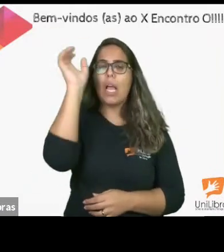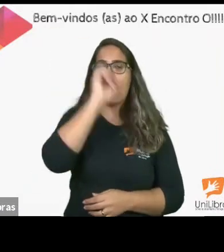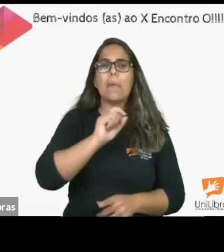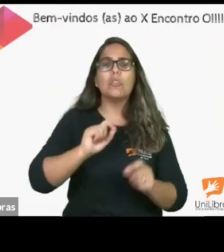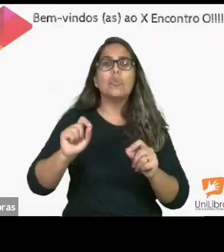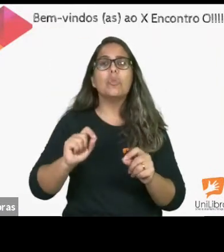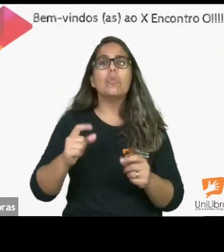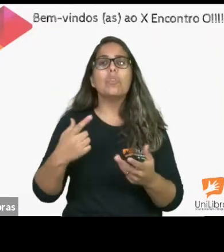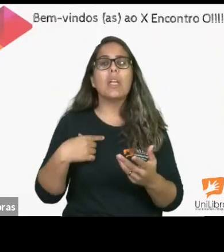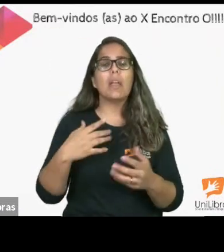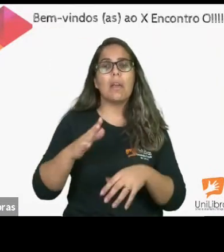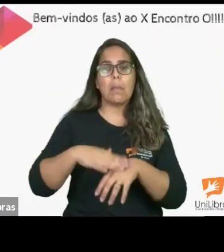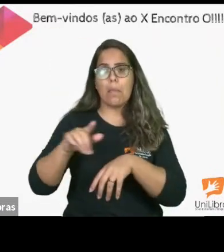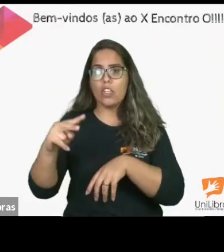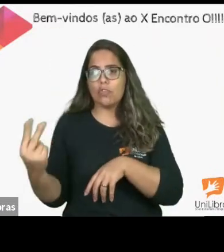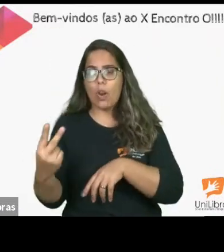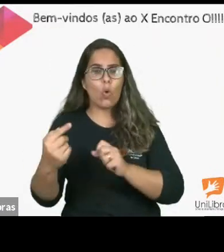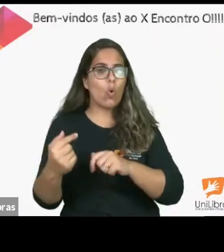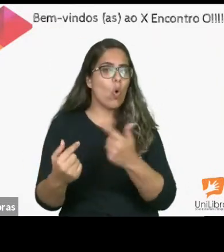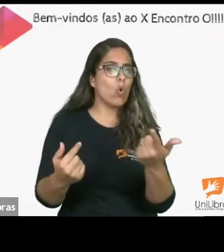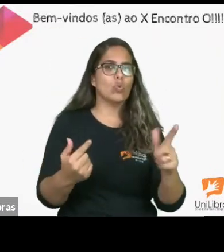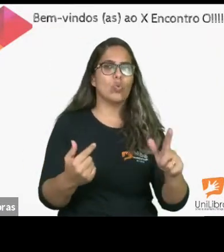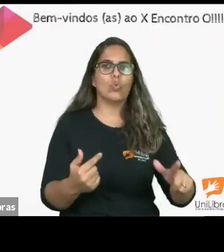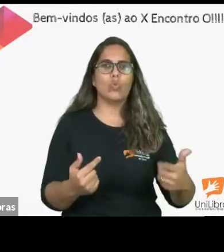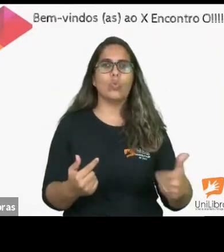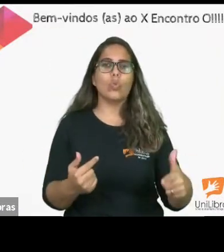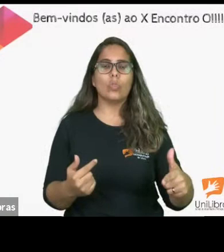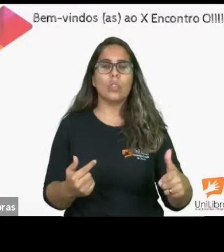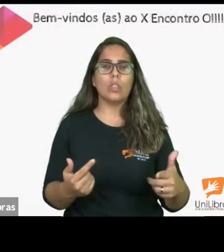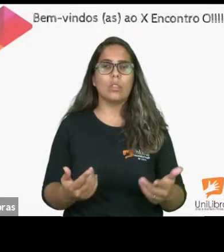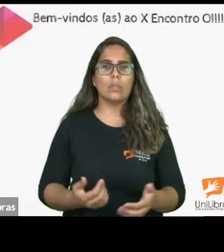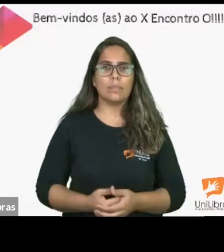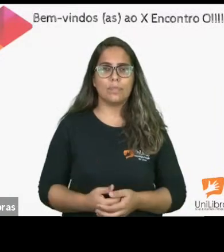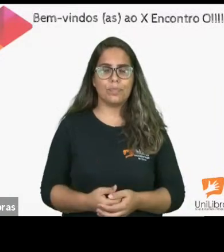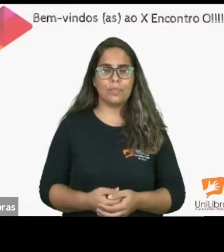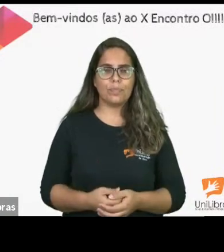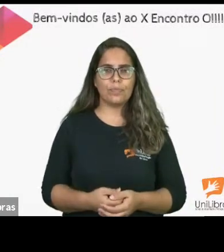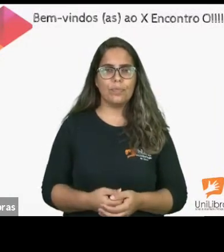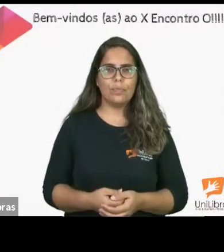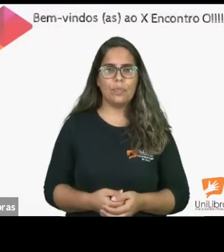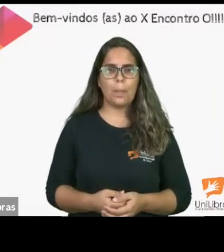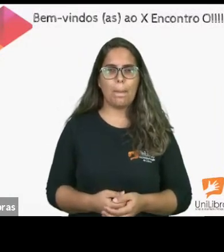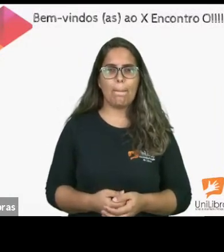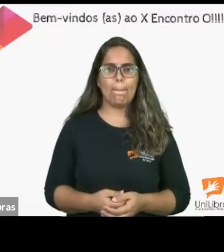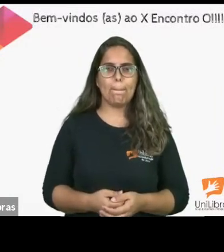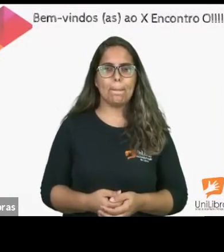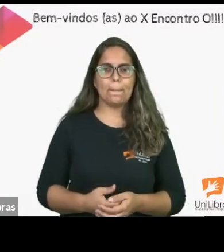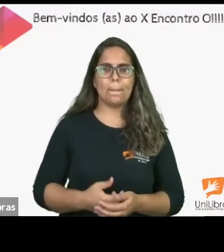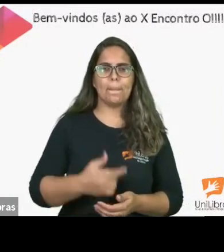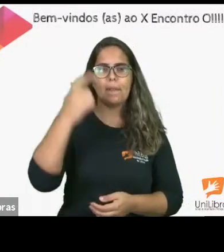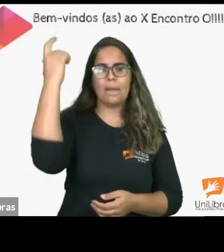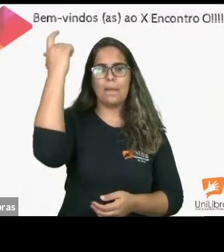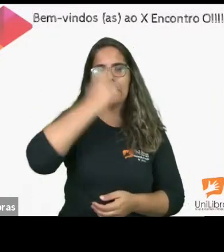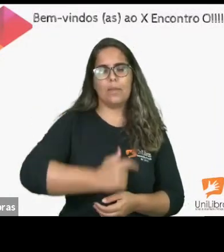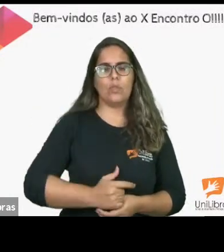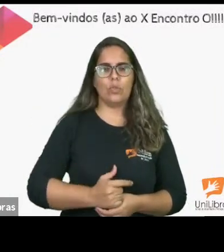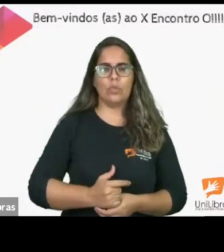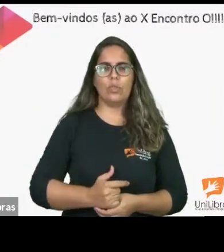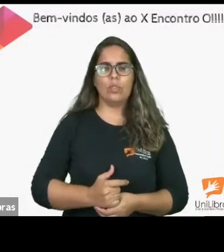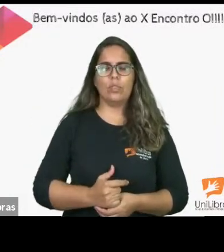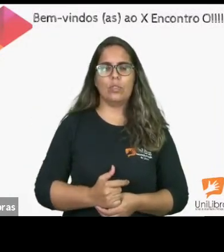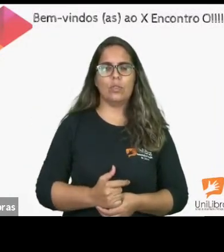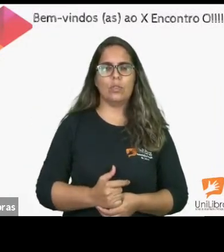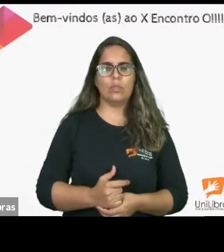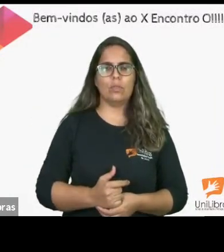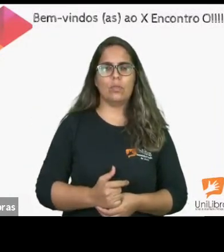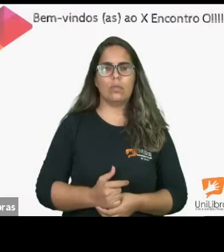más que otros. Y que hay un ranking. Y que las personas son rankeadas,